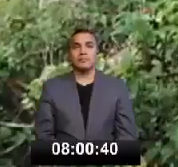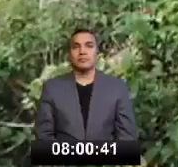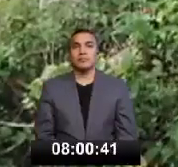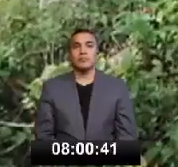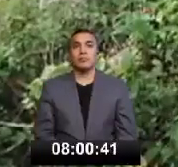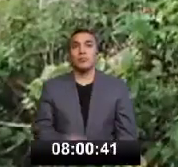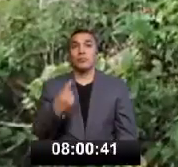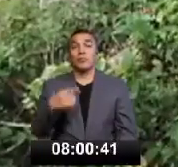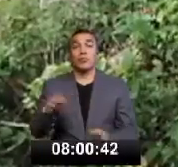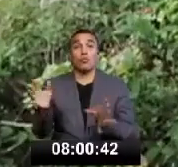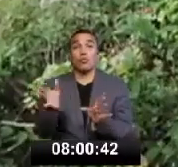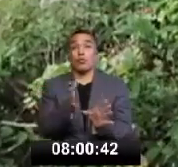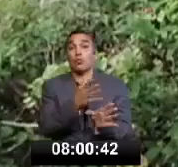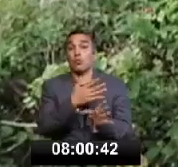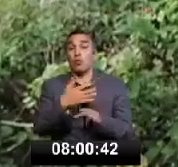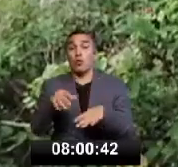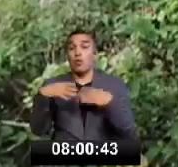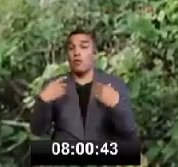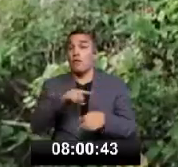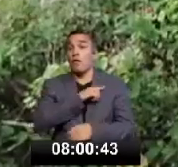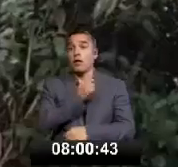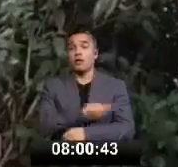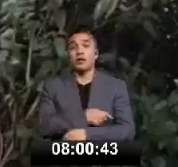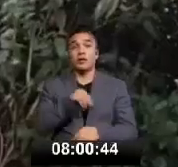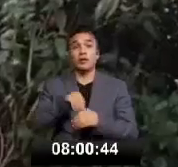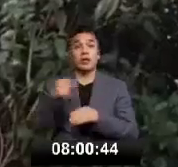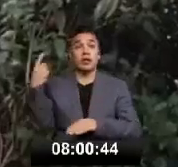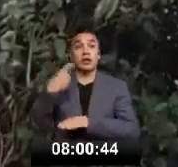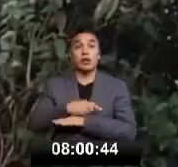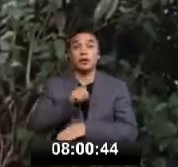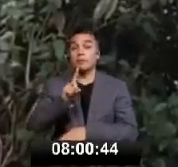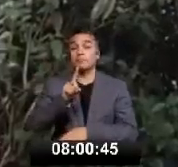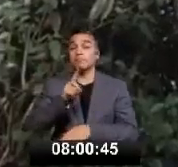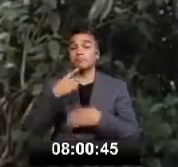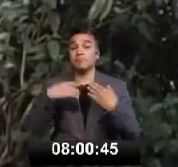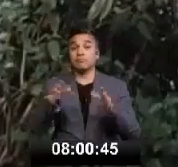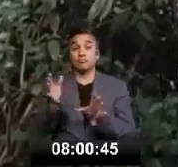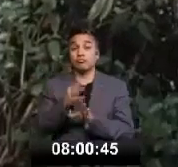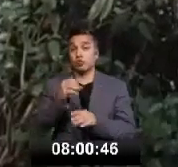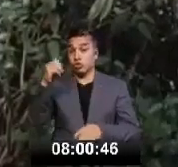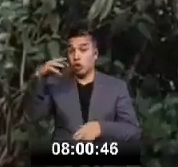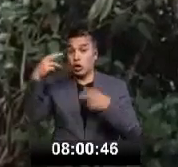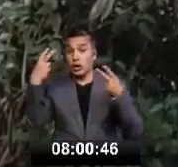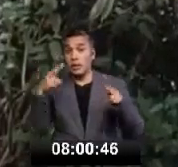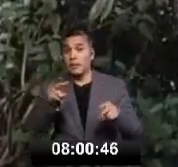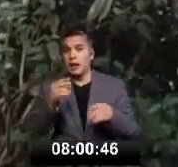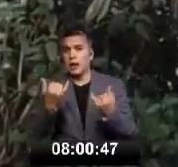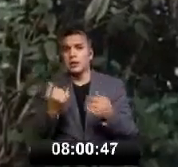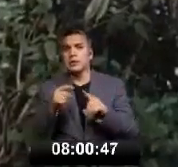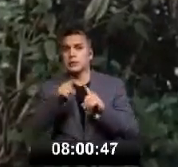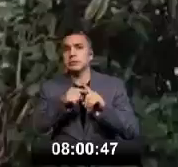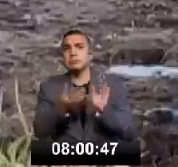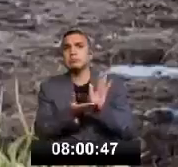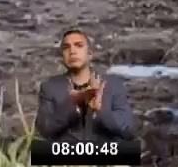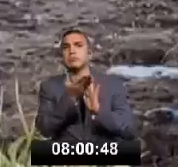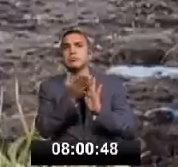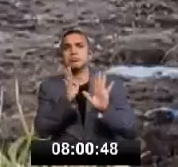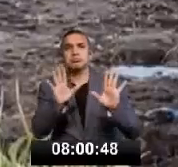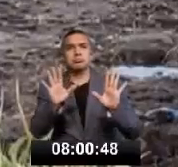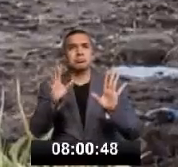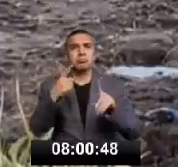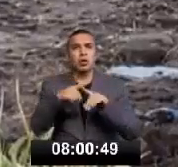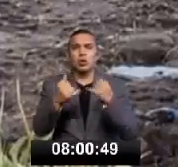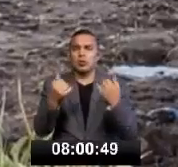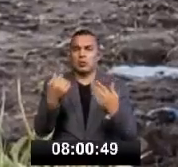Luego de un verano que se prolonga inusualmente hasta estos días y que se caracteriza por fuertes soles y elevadas temperaturas ambientales, se